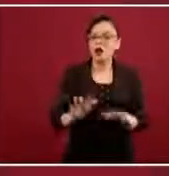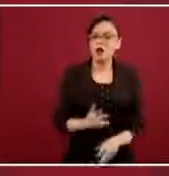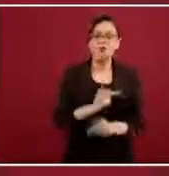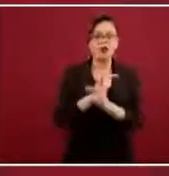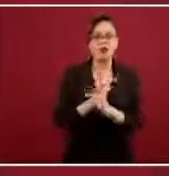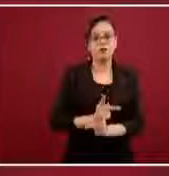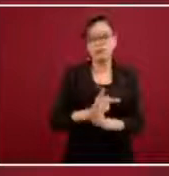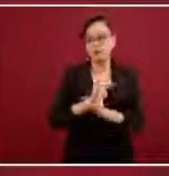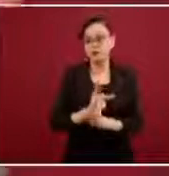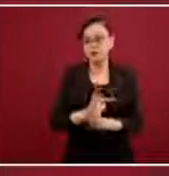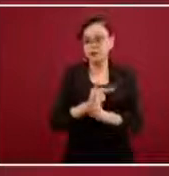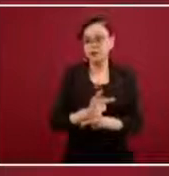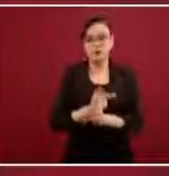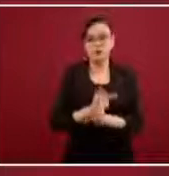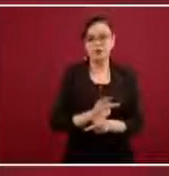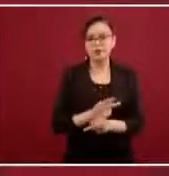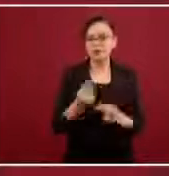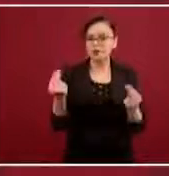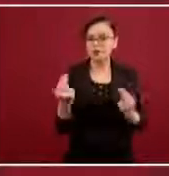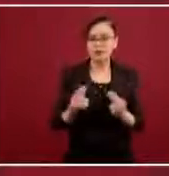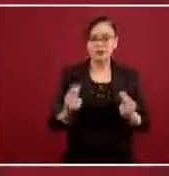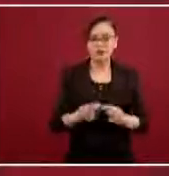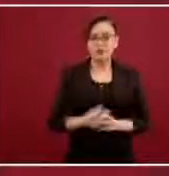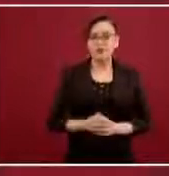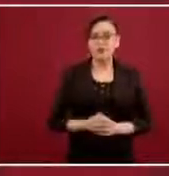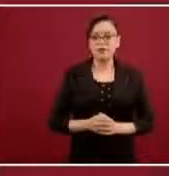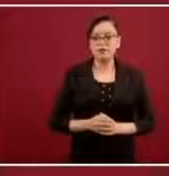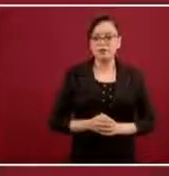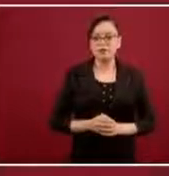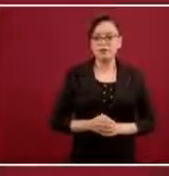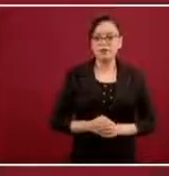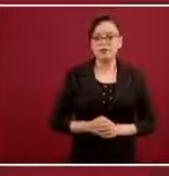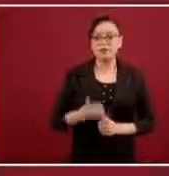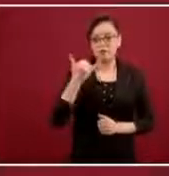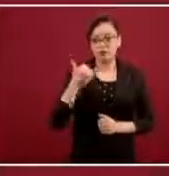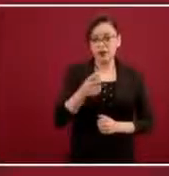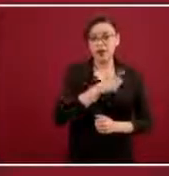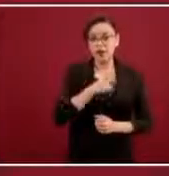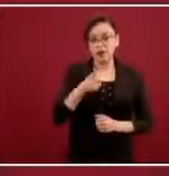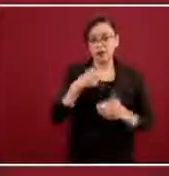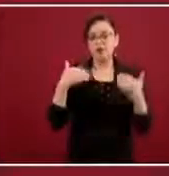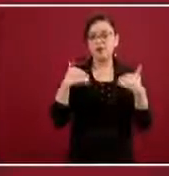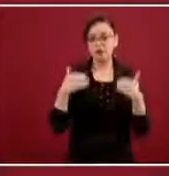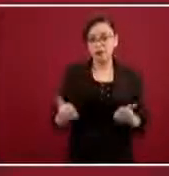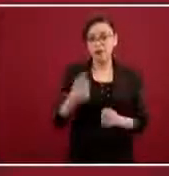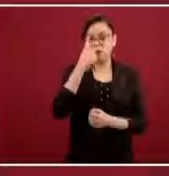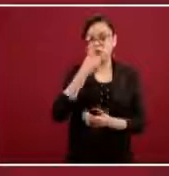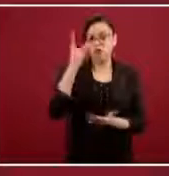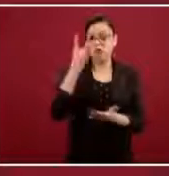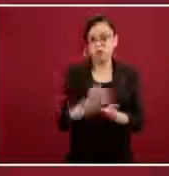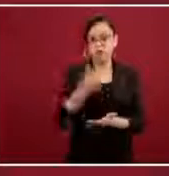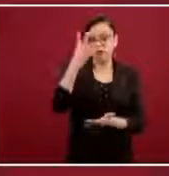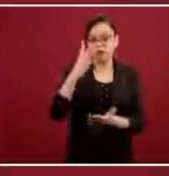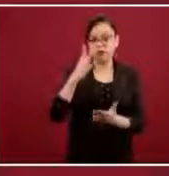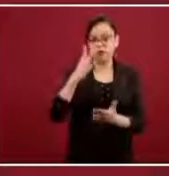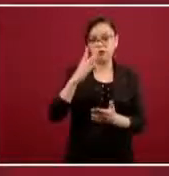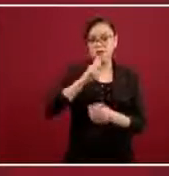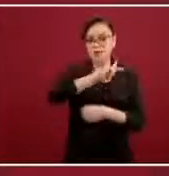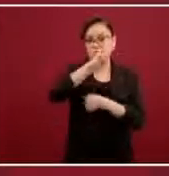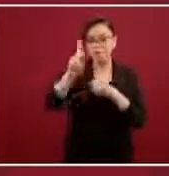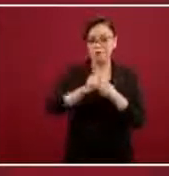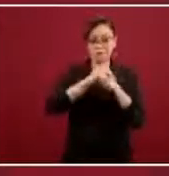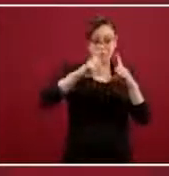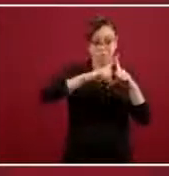ser afables y también identificar que somos un solo país. Somos una sola república, todos estamos en